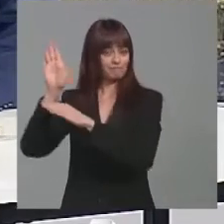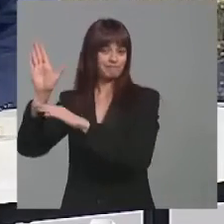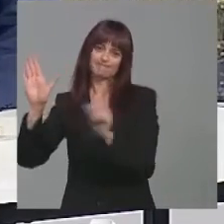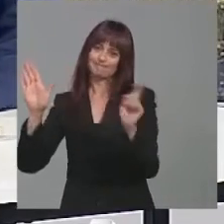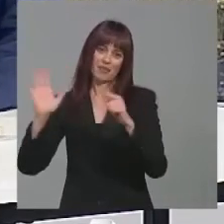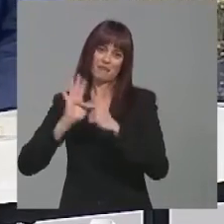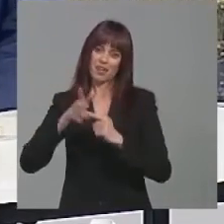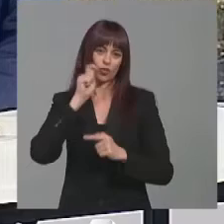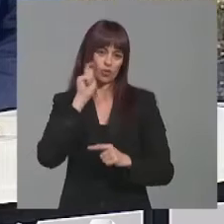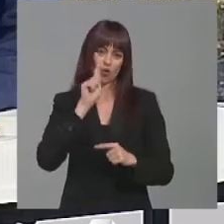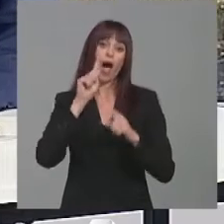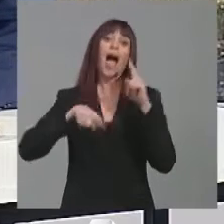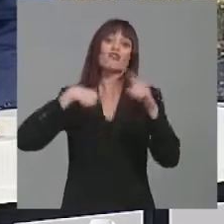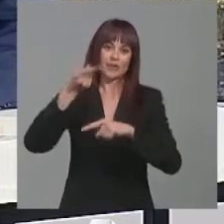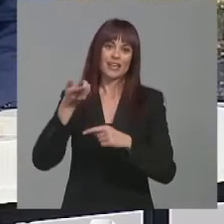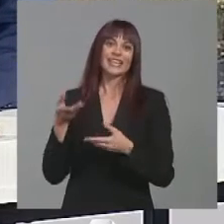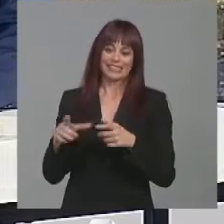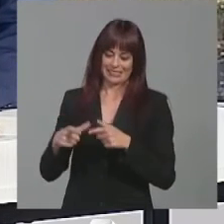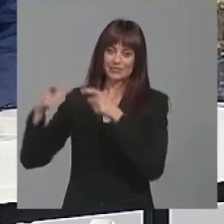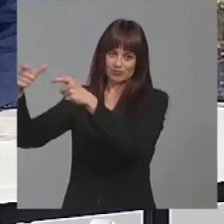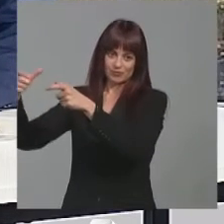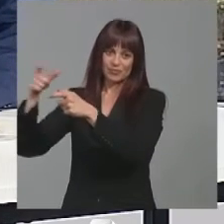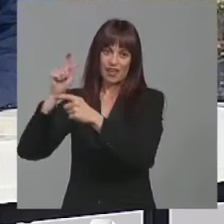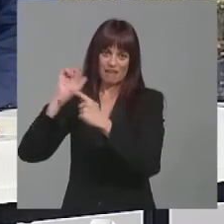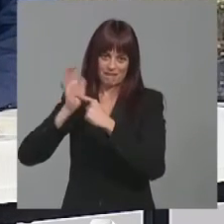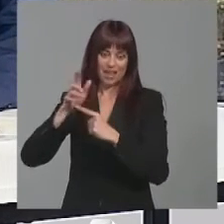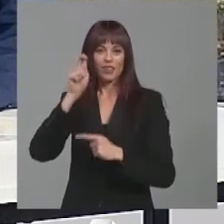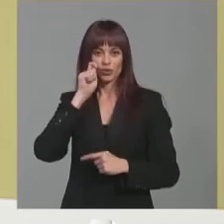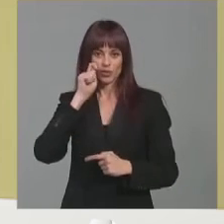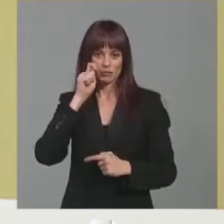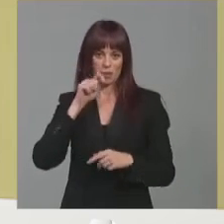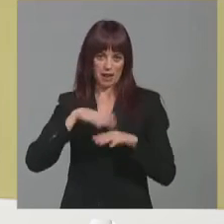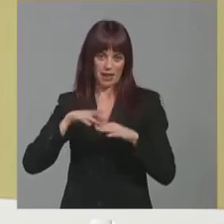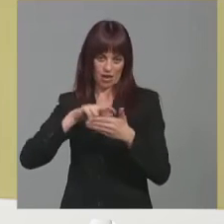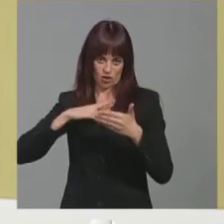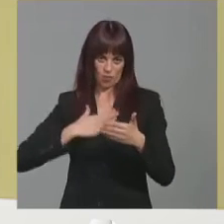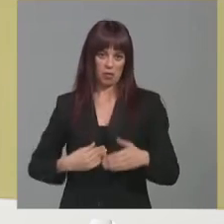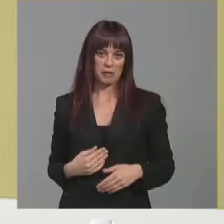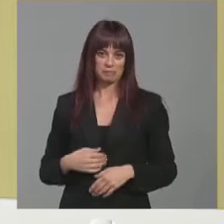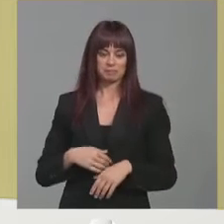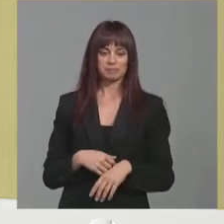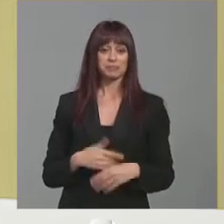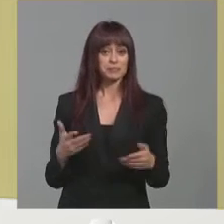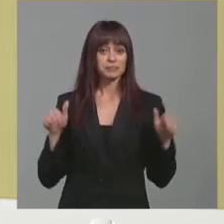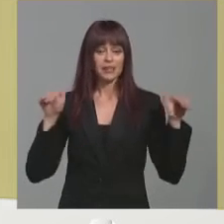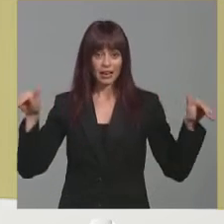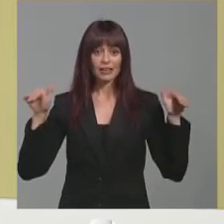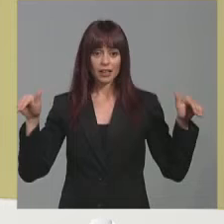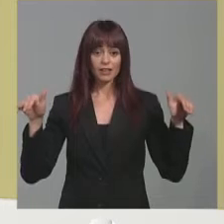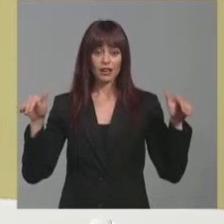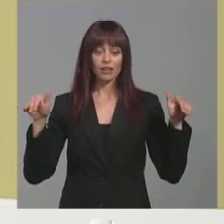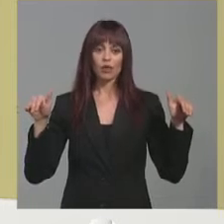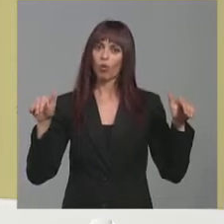No la vamos a llevar este próximo año al Stand de la región de murcia y en alcantarilla sí que está